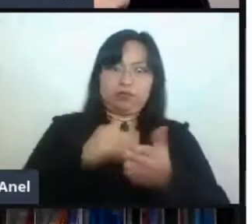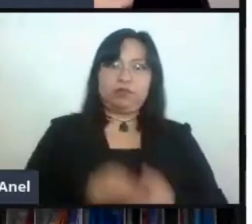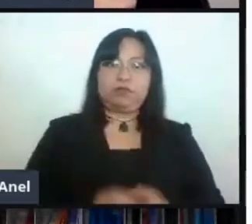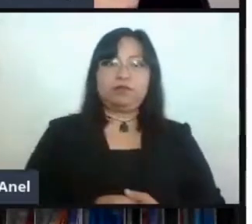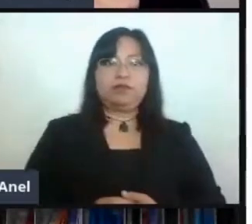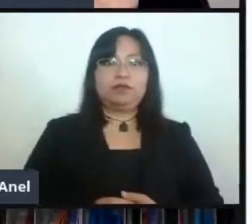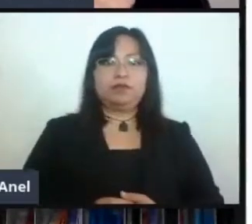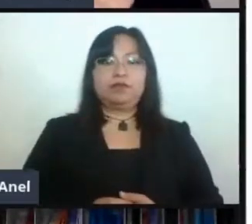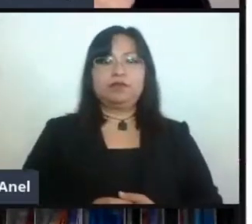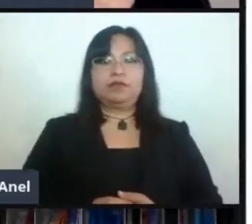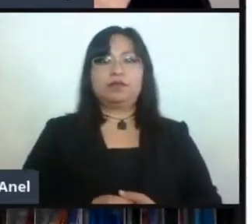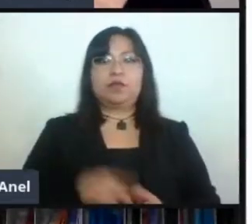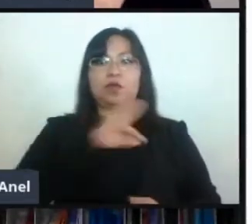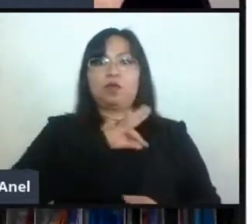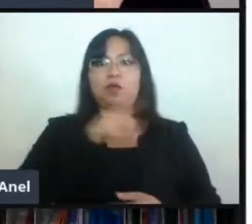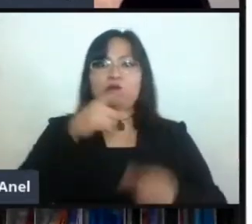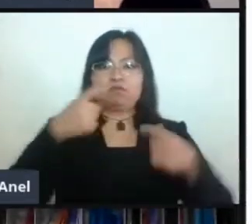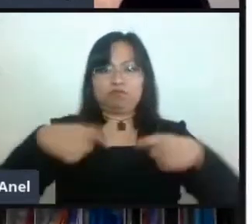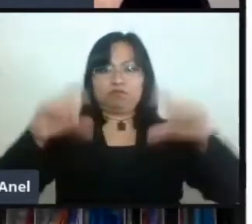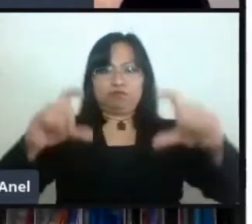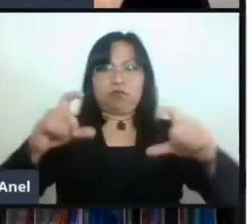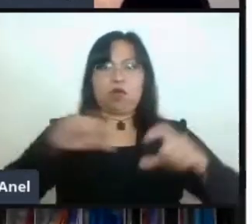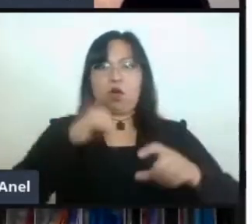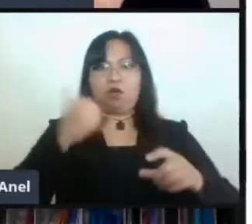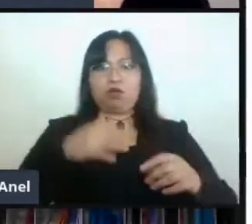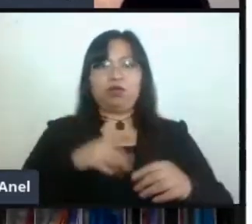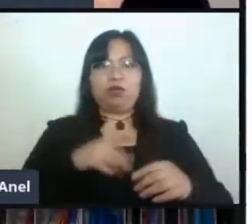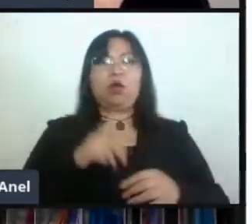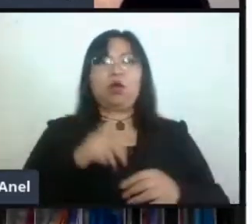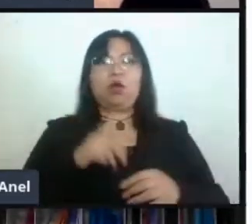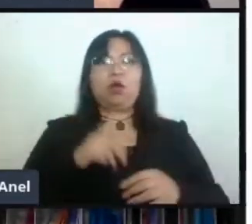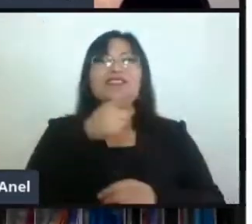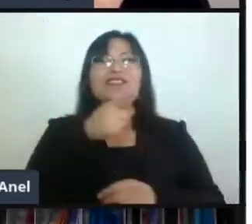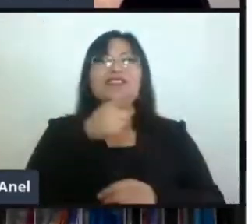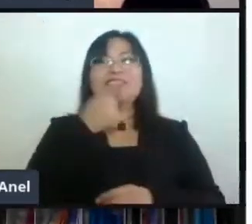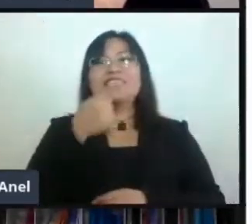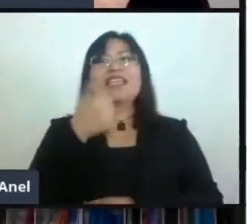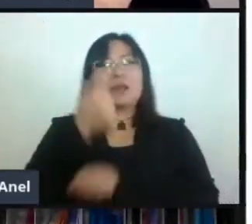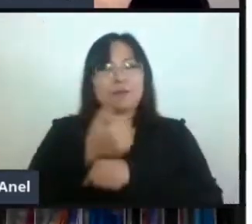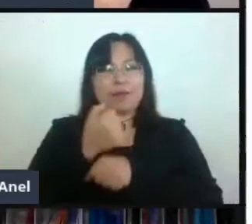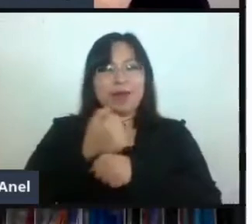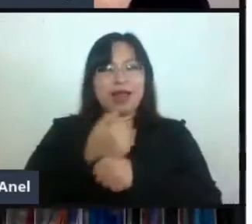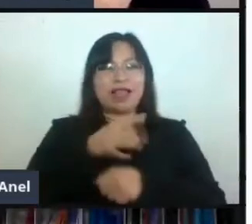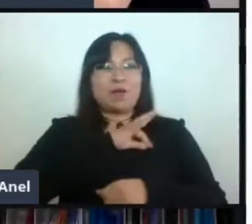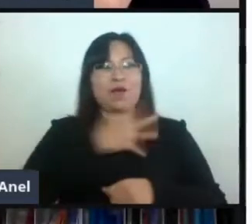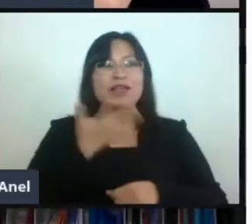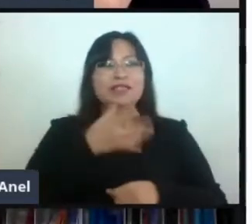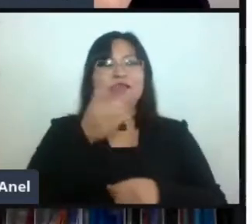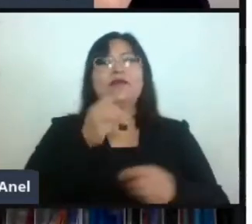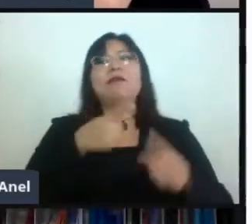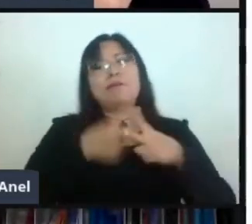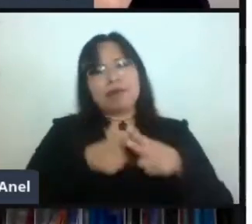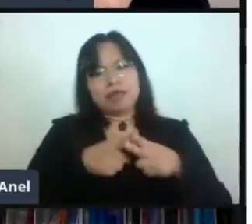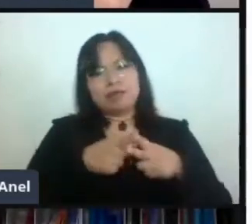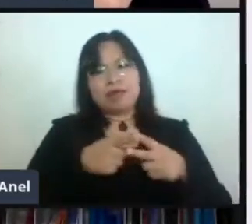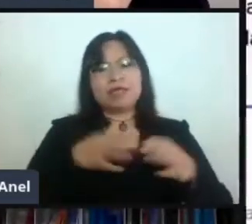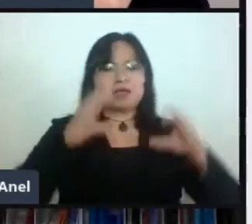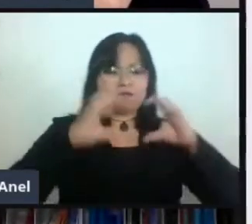otra sección de mi examen, por ejemplo, para los maestros de primaria, si están con matemáticas y luego van a empezar con